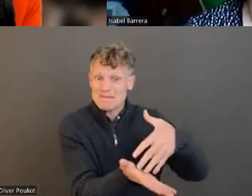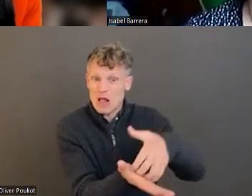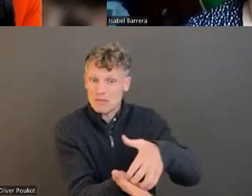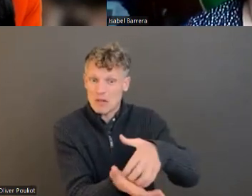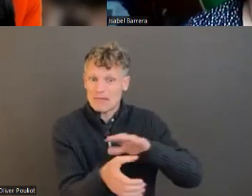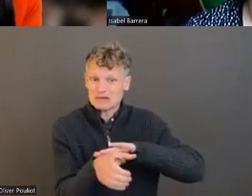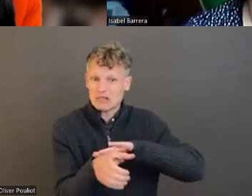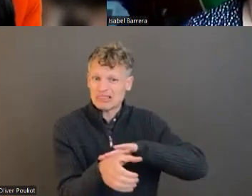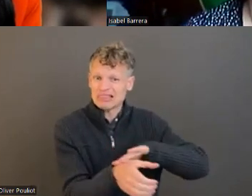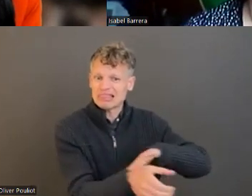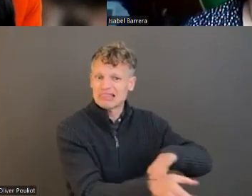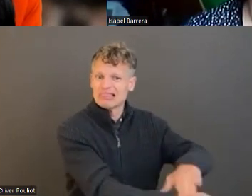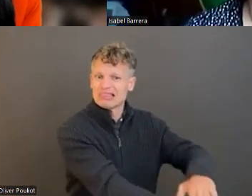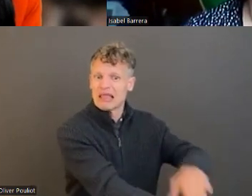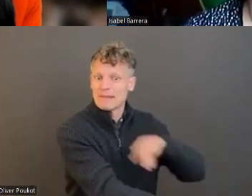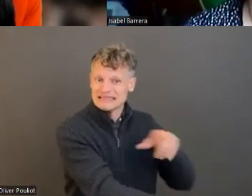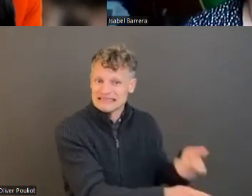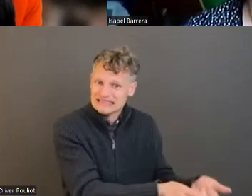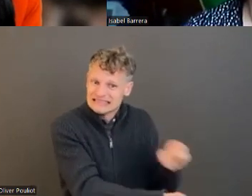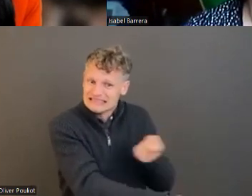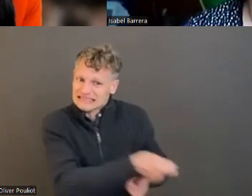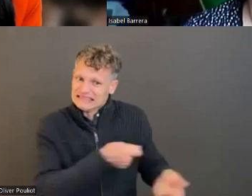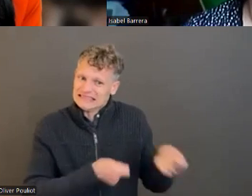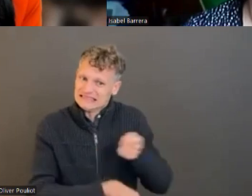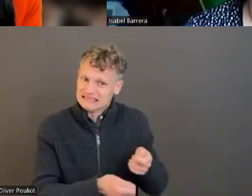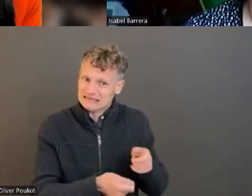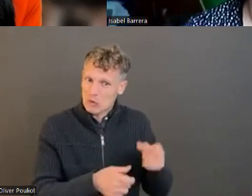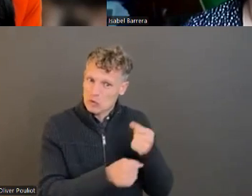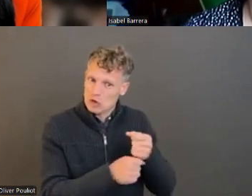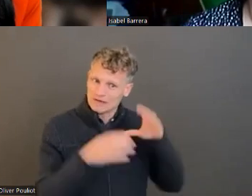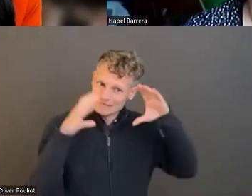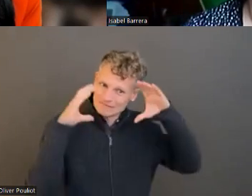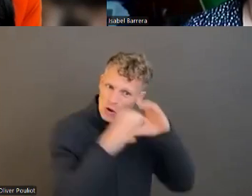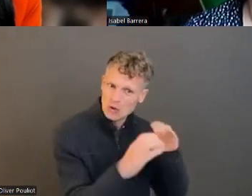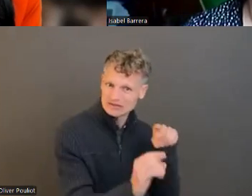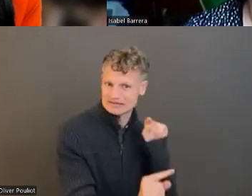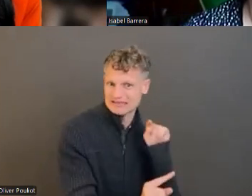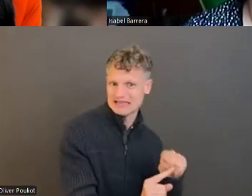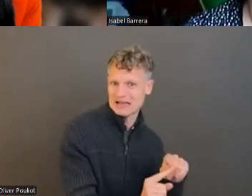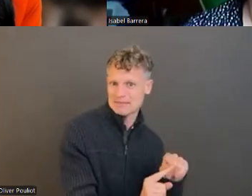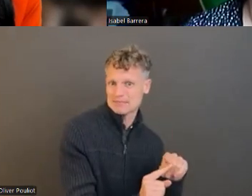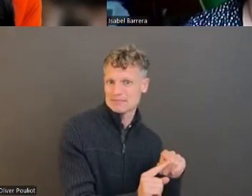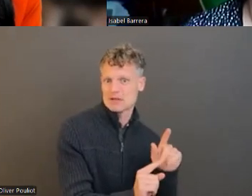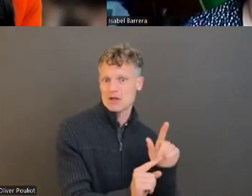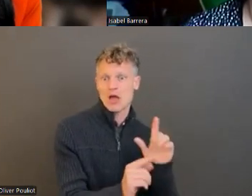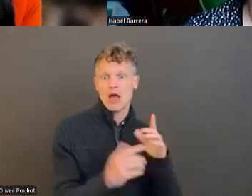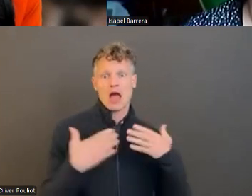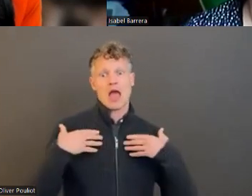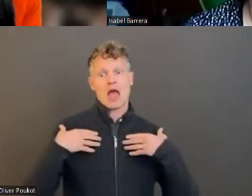la Housing. educación, What do you think vivienda, about that? etcétera, para dar ejemplos. ¿Qué es lo que piensan acerca de esto?